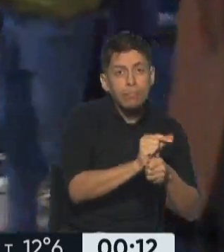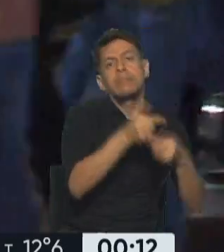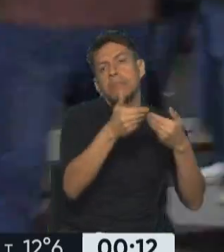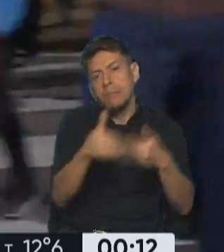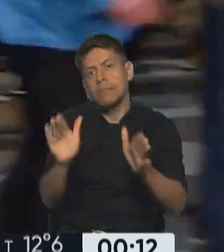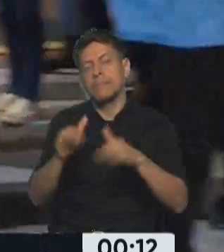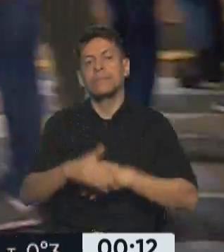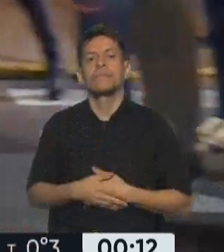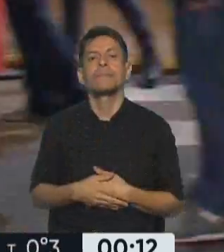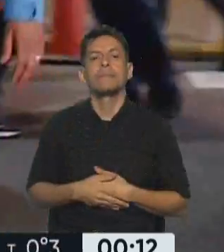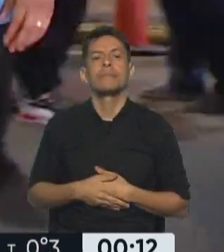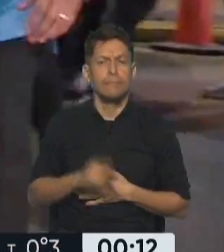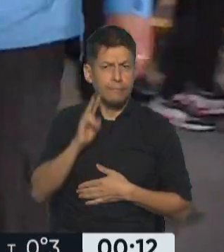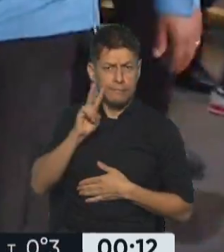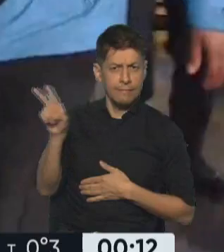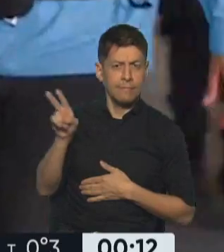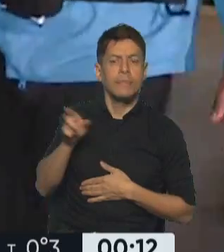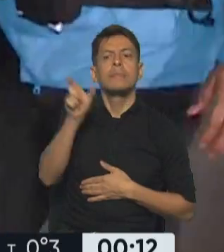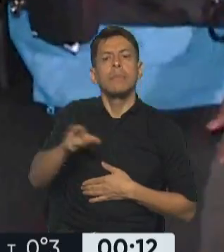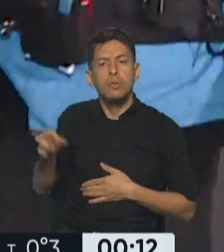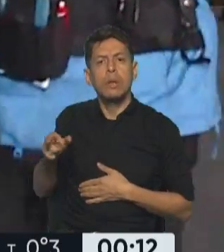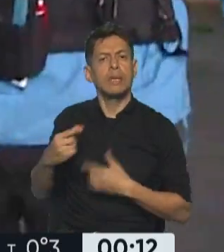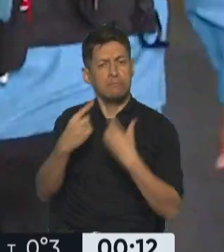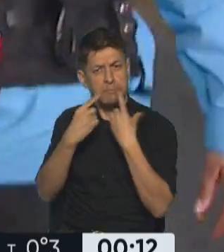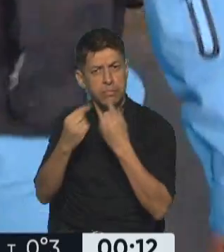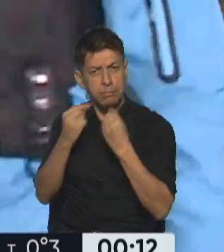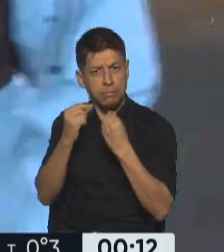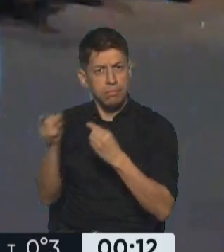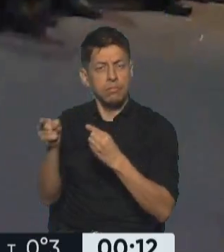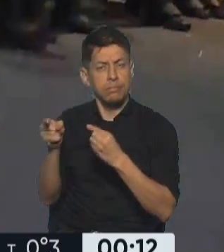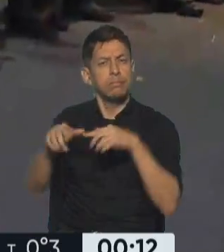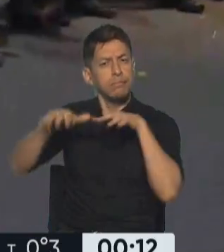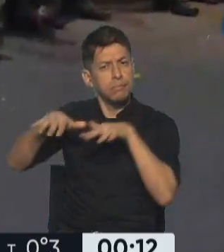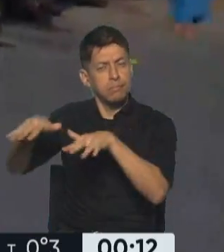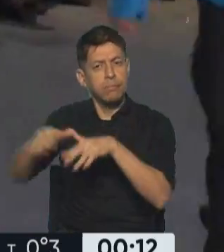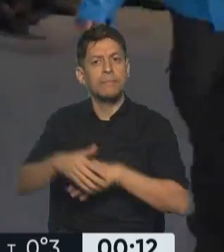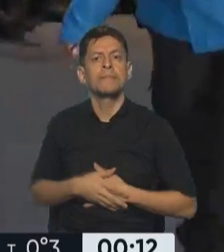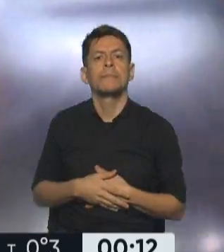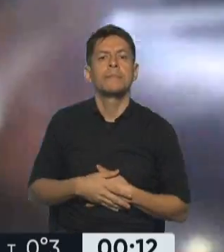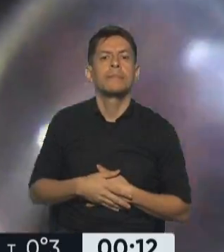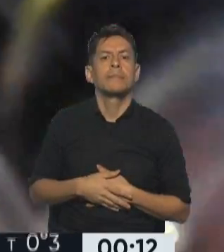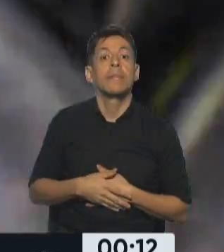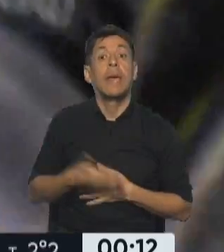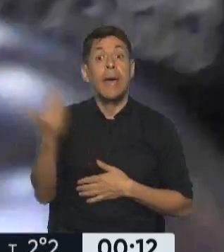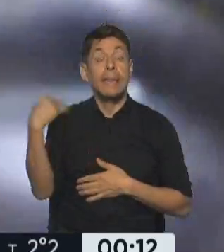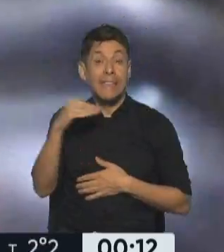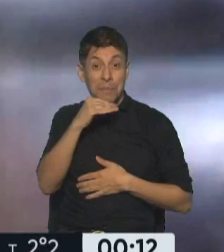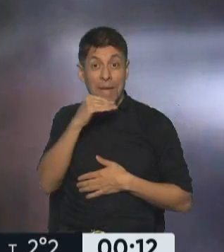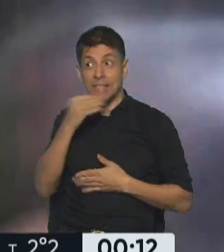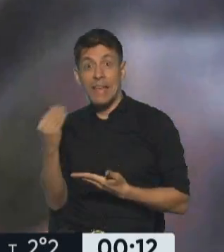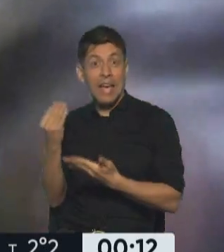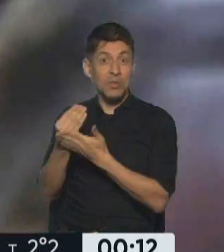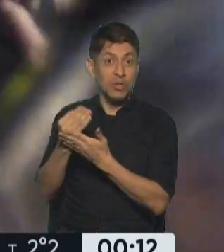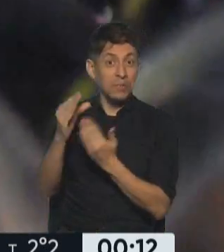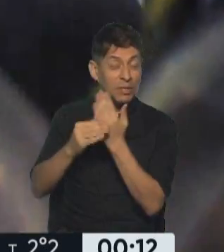justamente algunos de los mismos manifestantes que durante la asunción de Sergio Tomás Massa habían agredido la camioneta. Son las mismas caras,